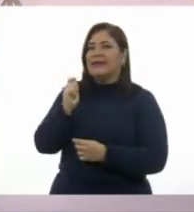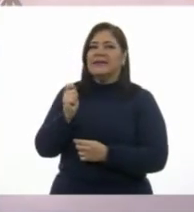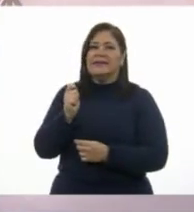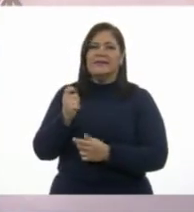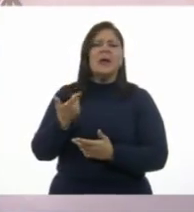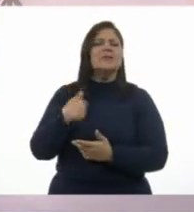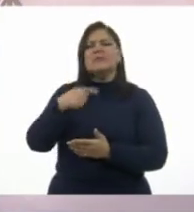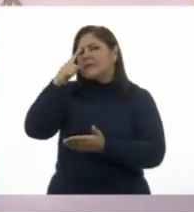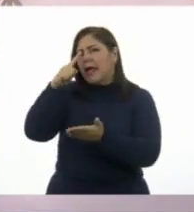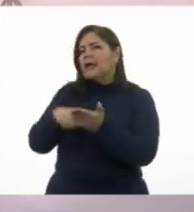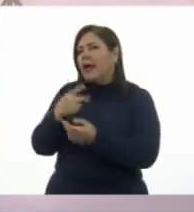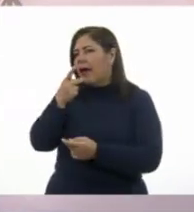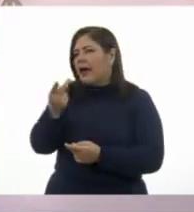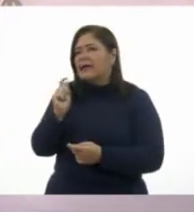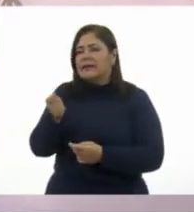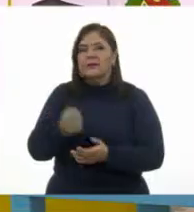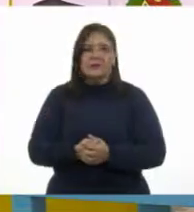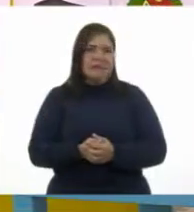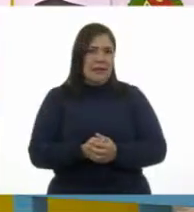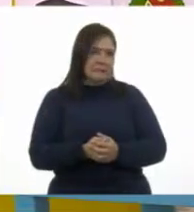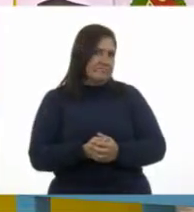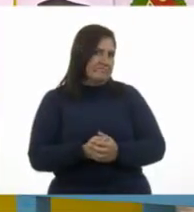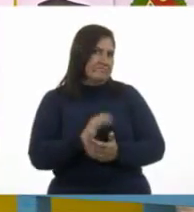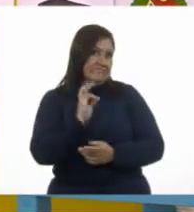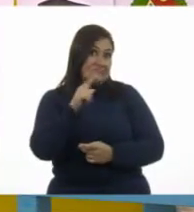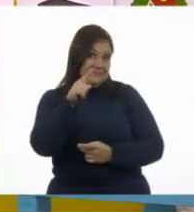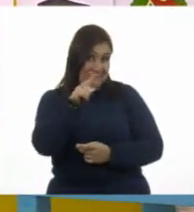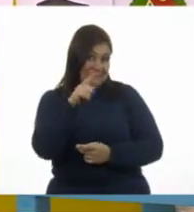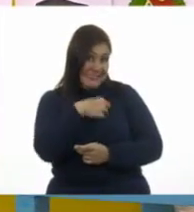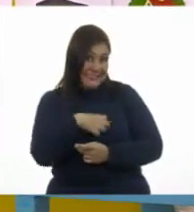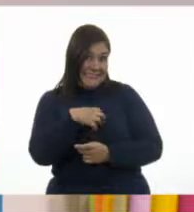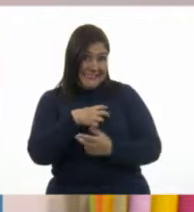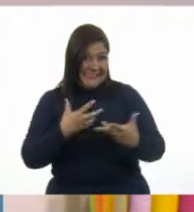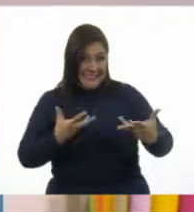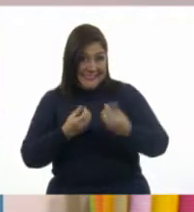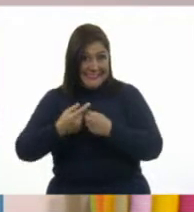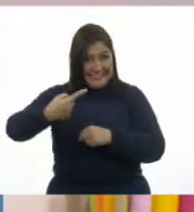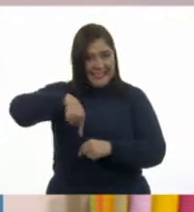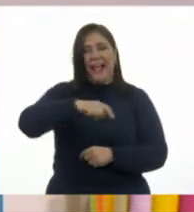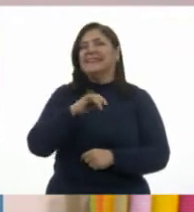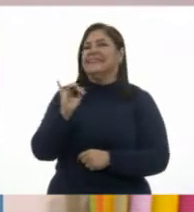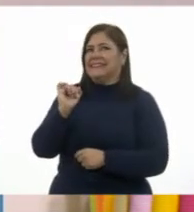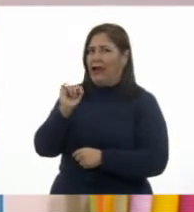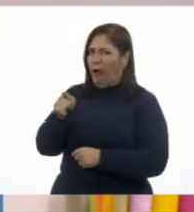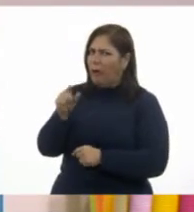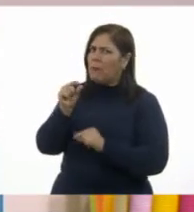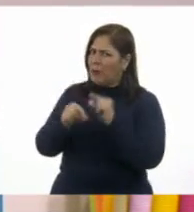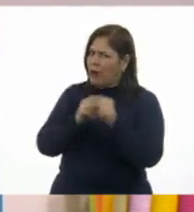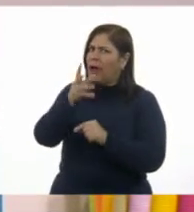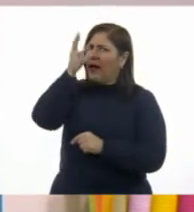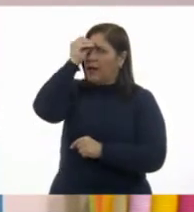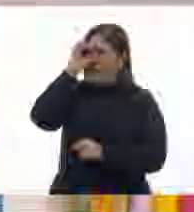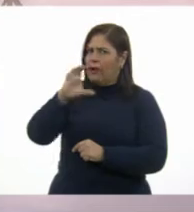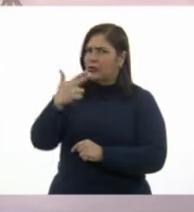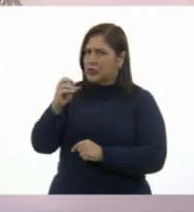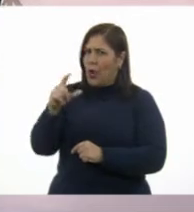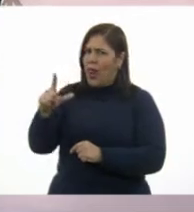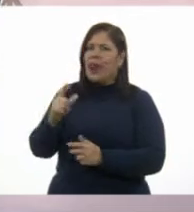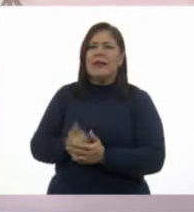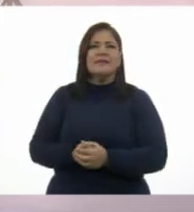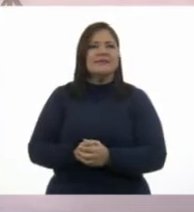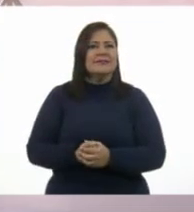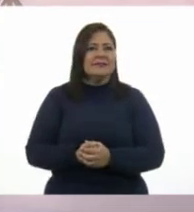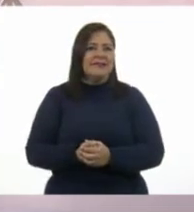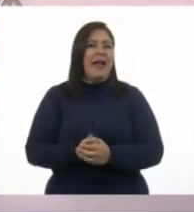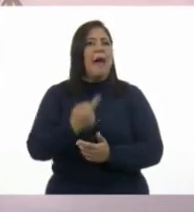¿Qué crees que te dije? ¿Que está muy contenta de estar con todos nosotros? ¡Sí! ¿Ya estás aprendiendo chol? Ah, ¿por